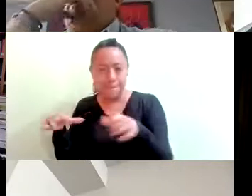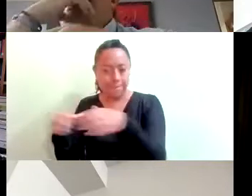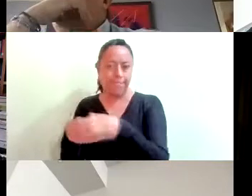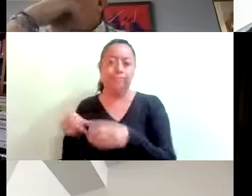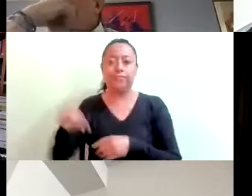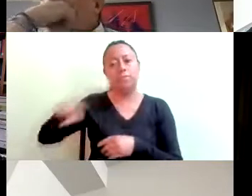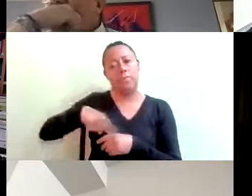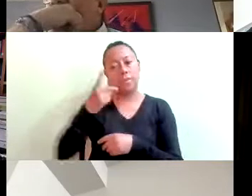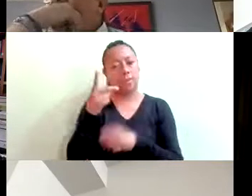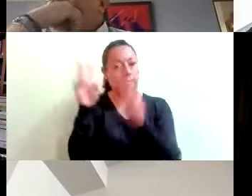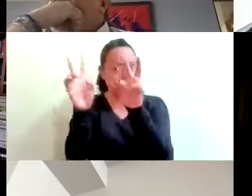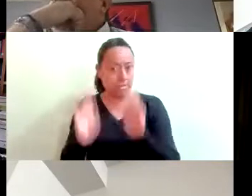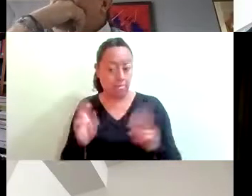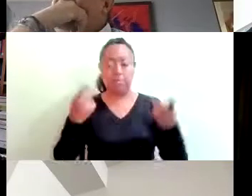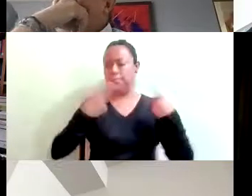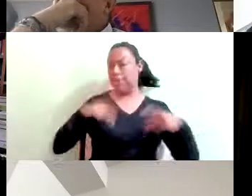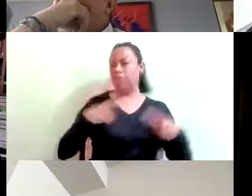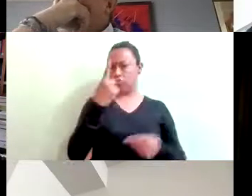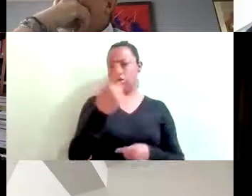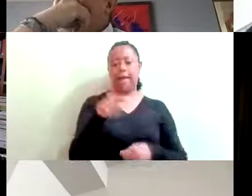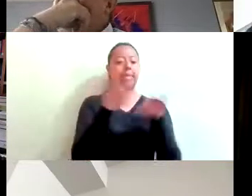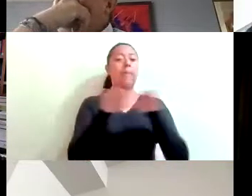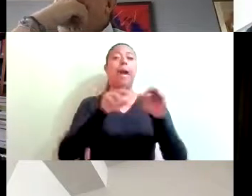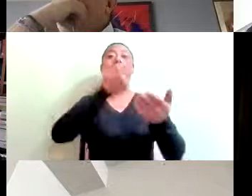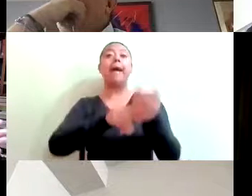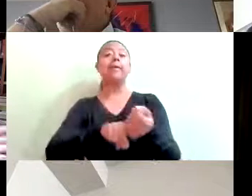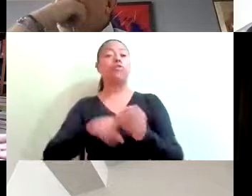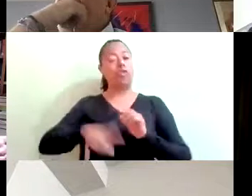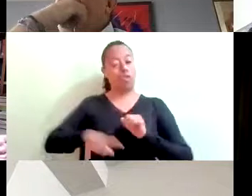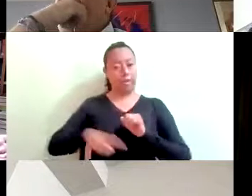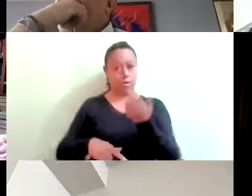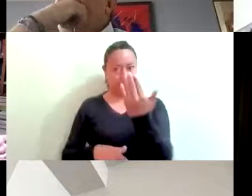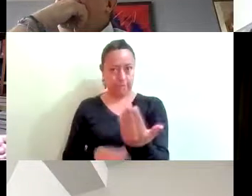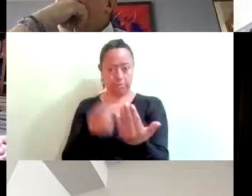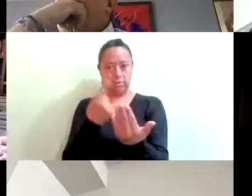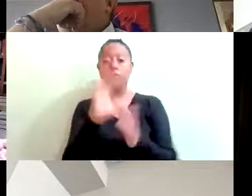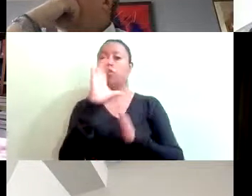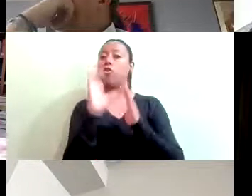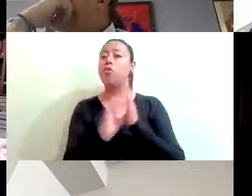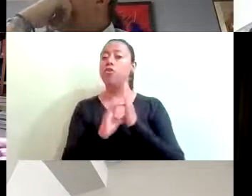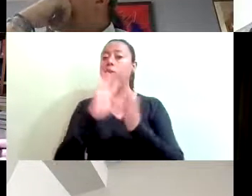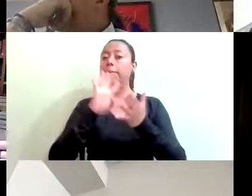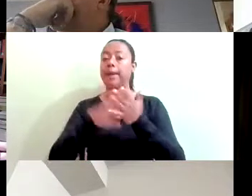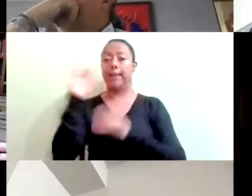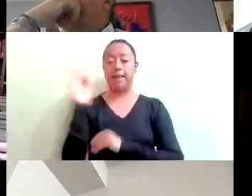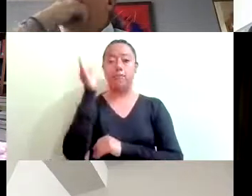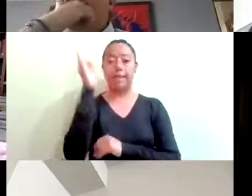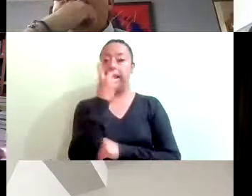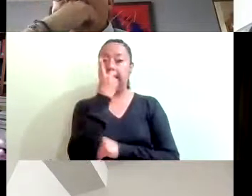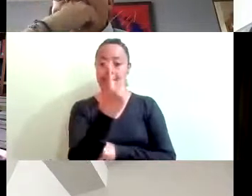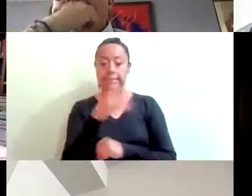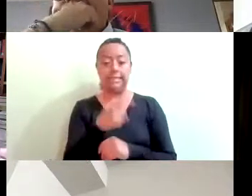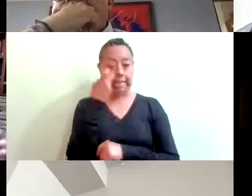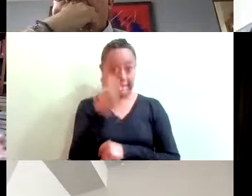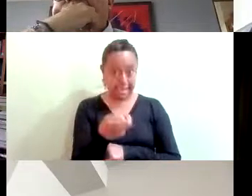persona que si es servidor público, cosa que el Código Penal Federal dice que con esta situación pasa a